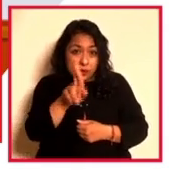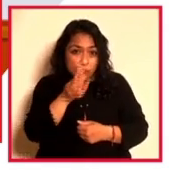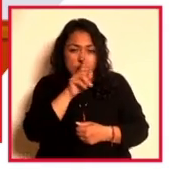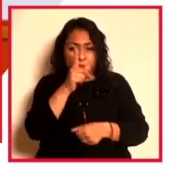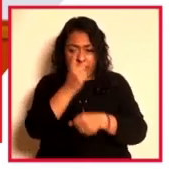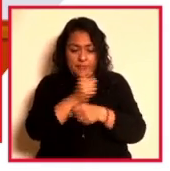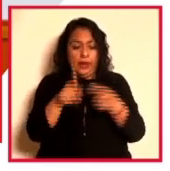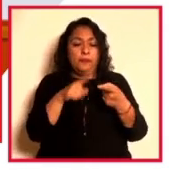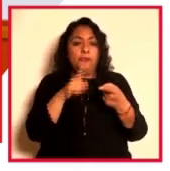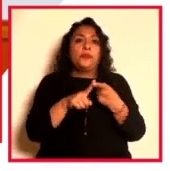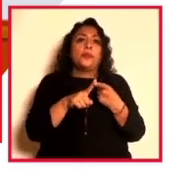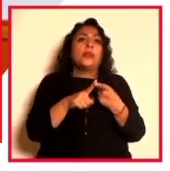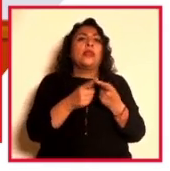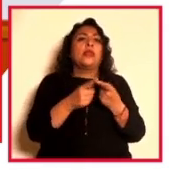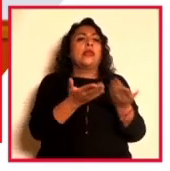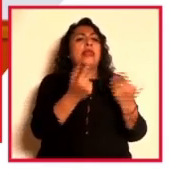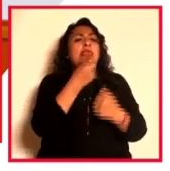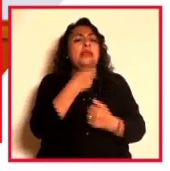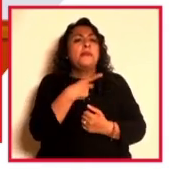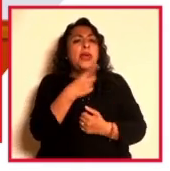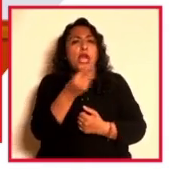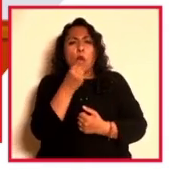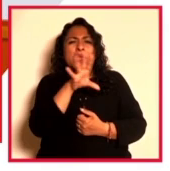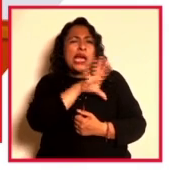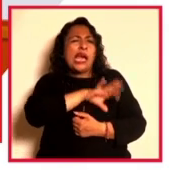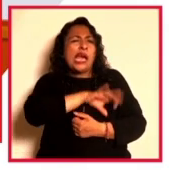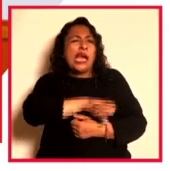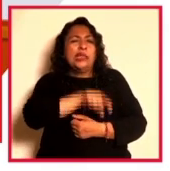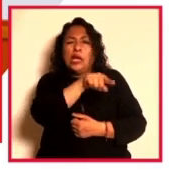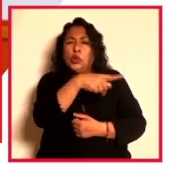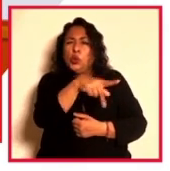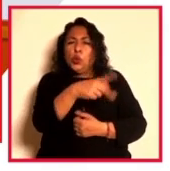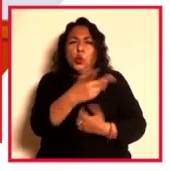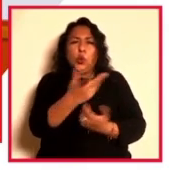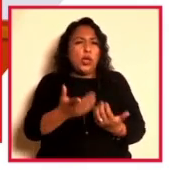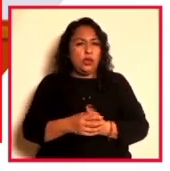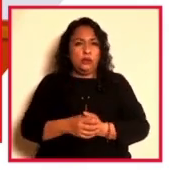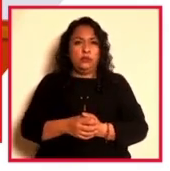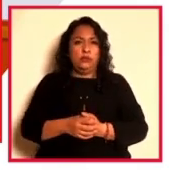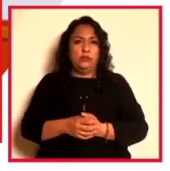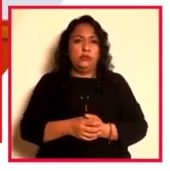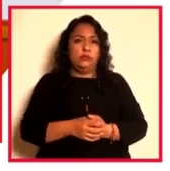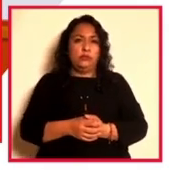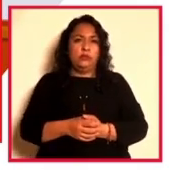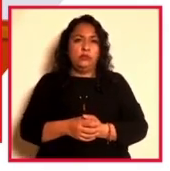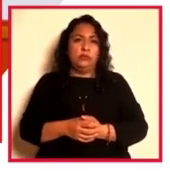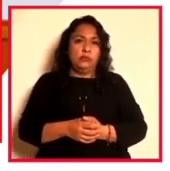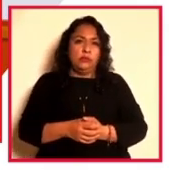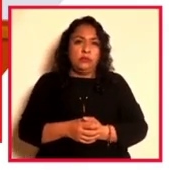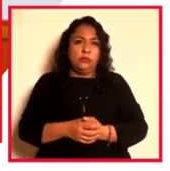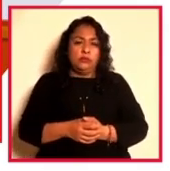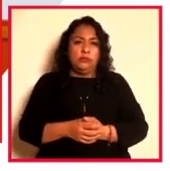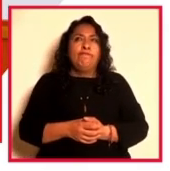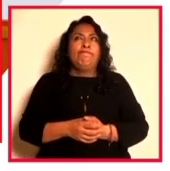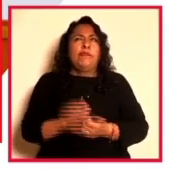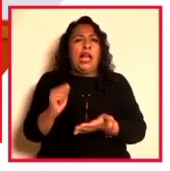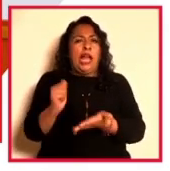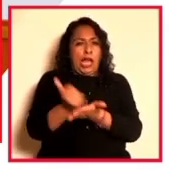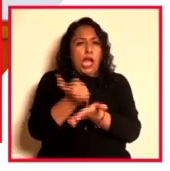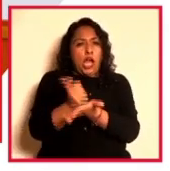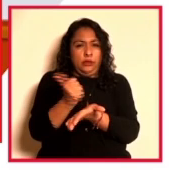Me puedes decir un alimento preferido una comida preferida el arroz